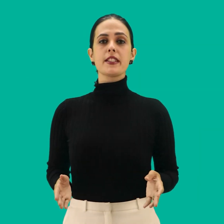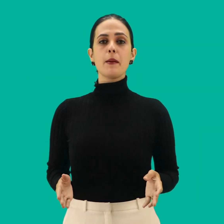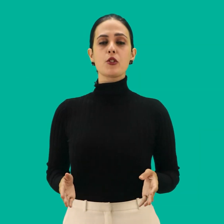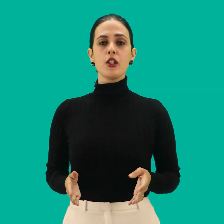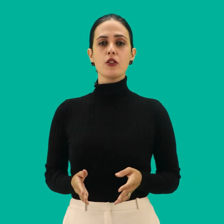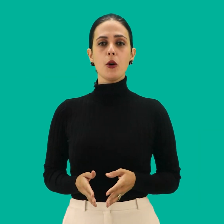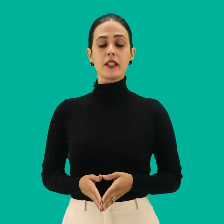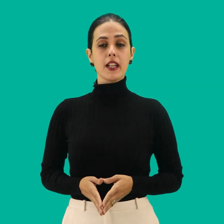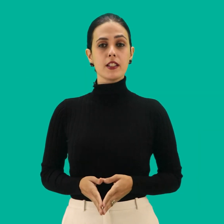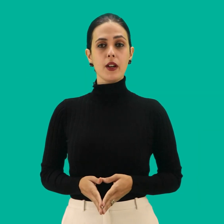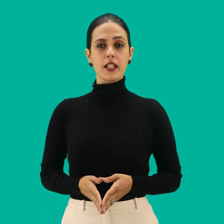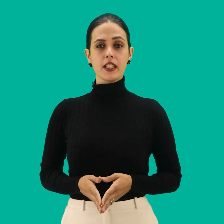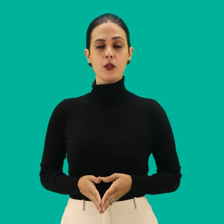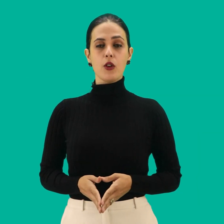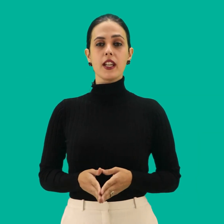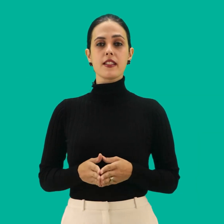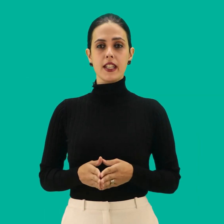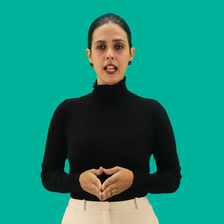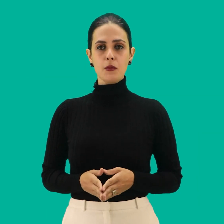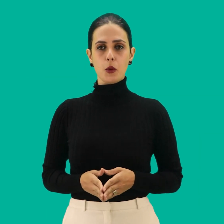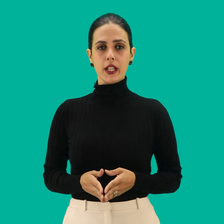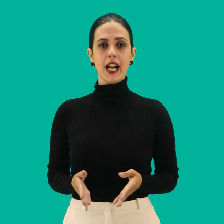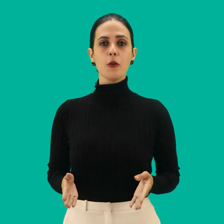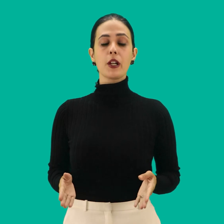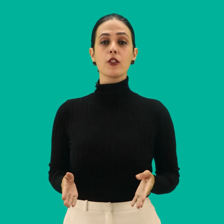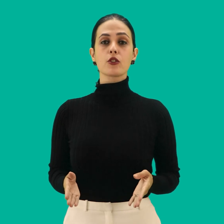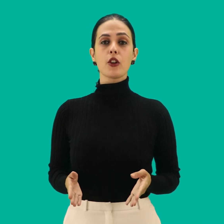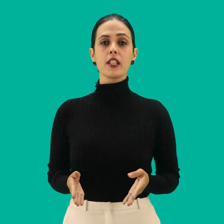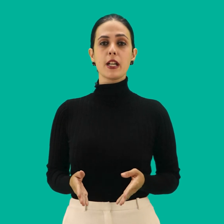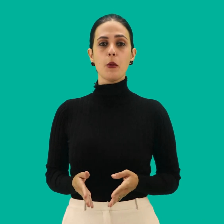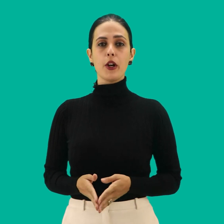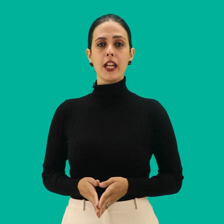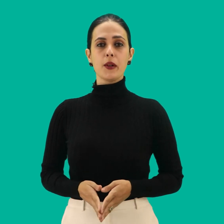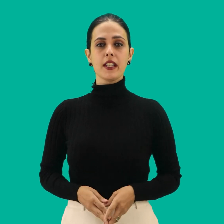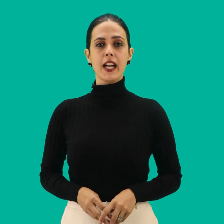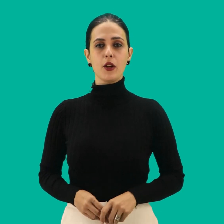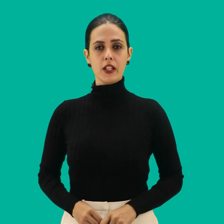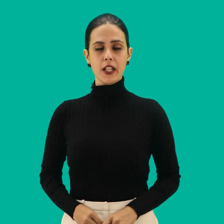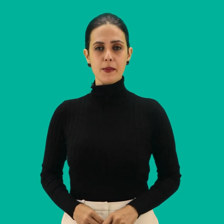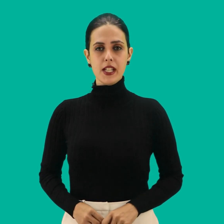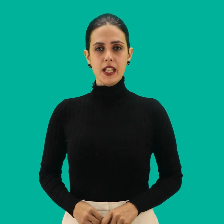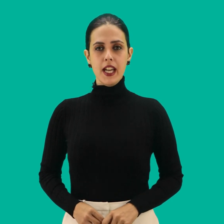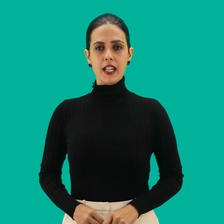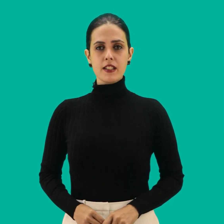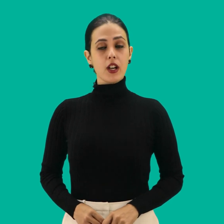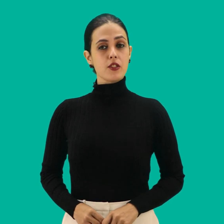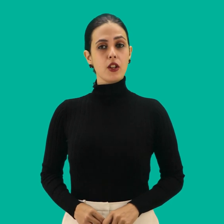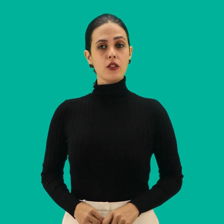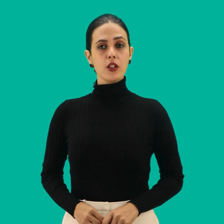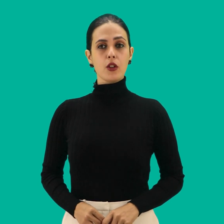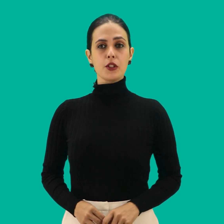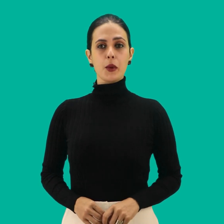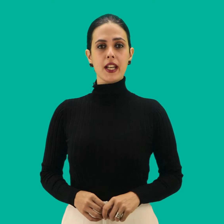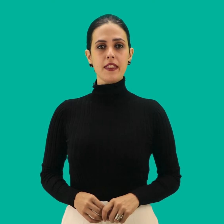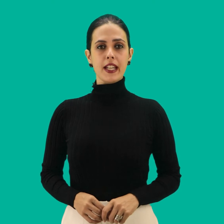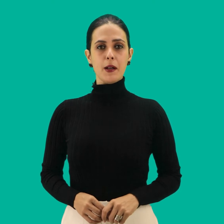Iniciamos esta emisión comentando el artículo quincenal publicado por el doctor Guillermo Moreno en Diario Libre. En esta ocasión